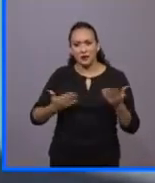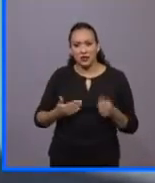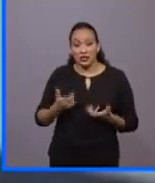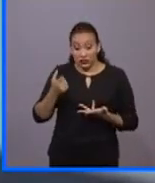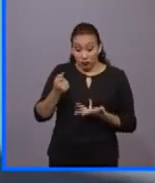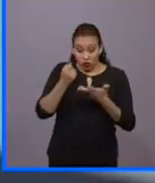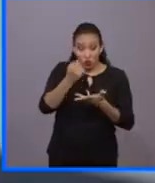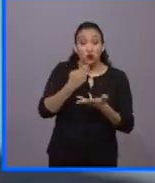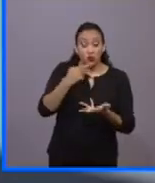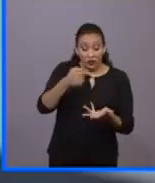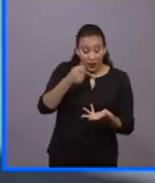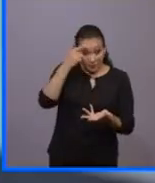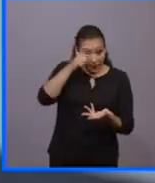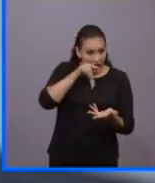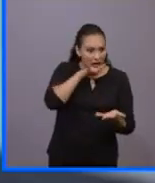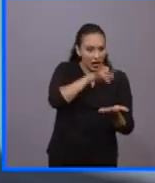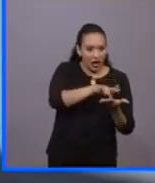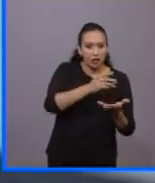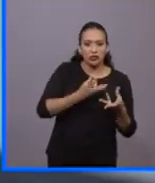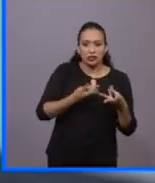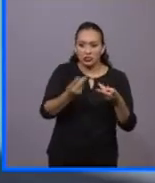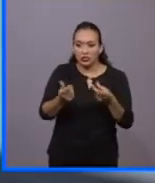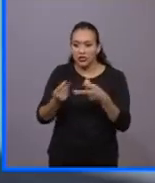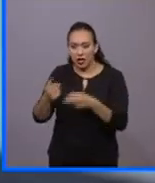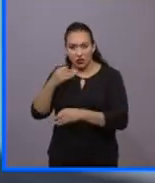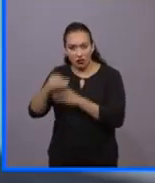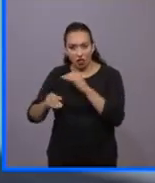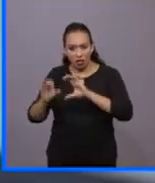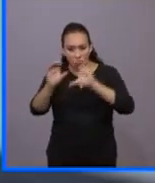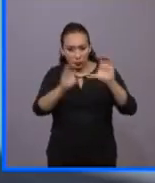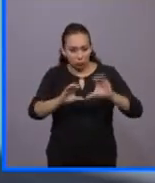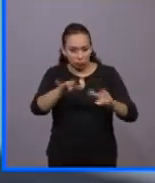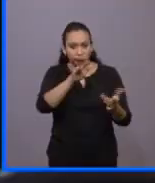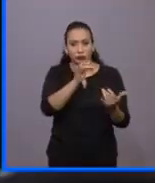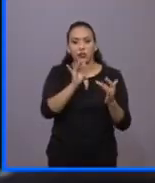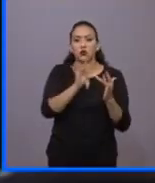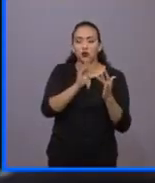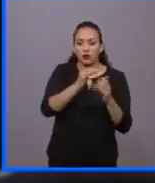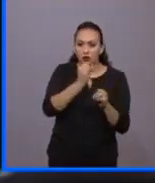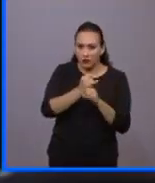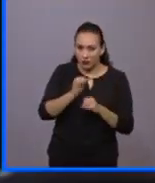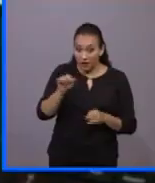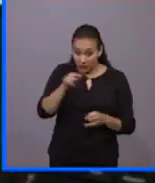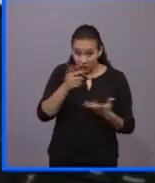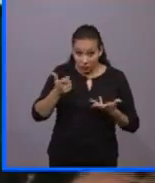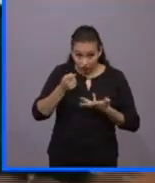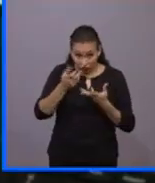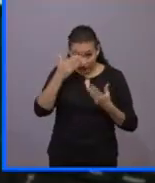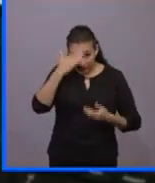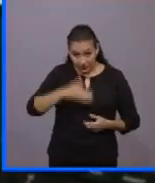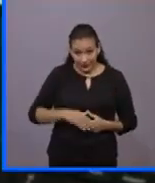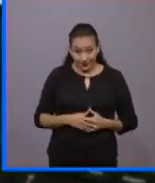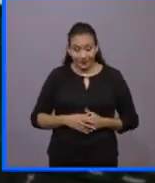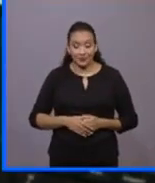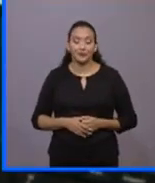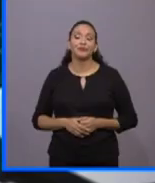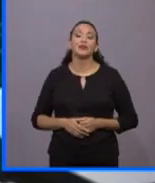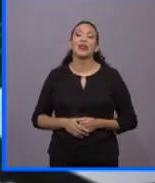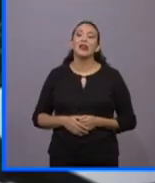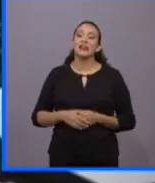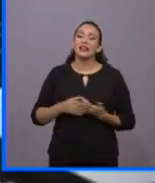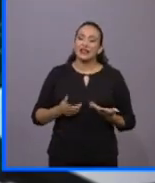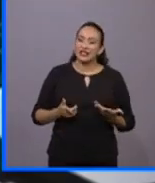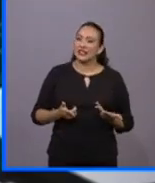fondo exclusivamente dedicado a financiar esta reforma. En su análisis, observaron que en la implementación se